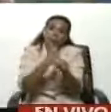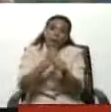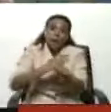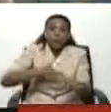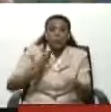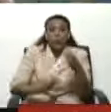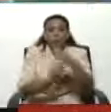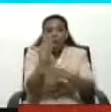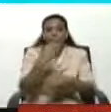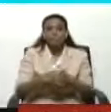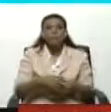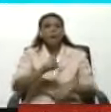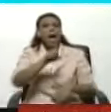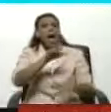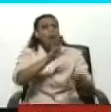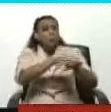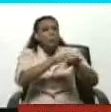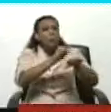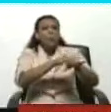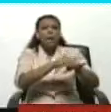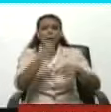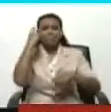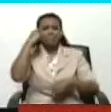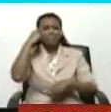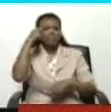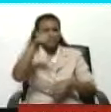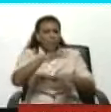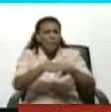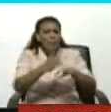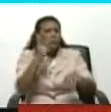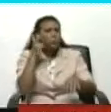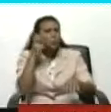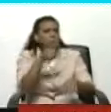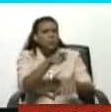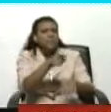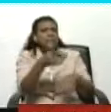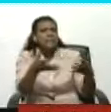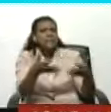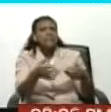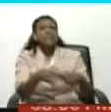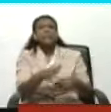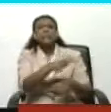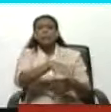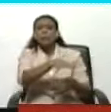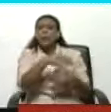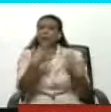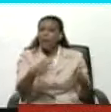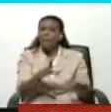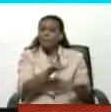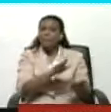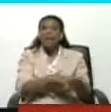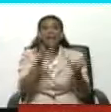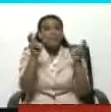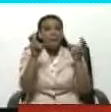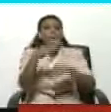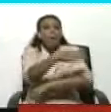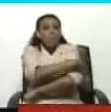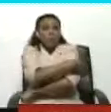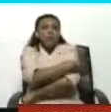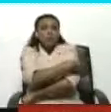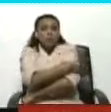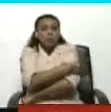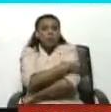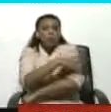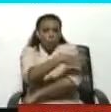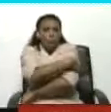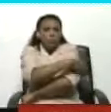fíjate, estuvimos... Ángel, déjame hacer una reflexión que yo vengo haciendo por todo el país. El tema de la oposición y la